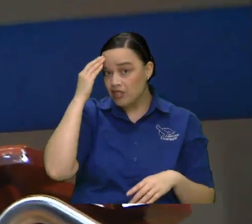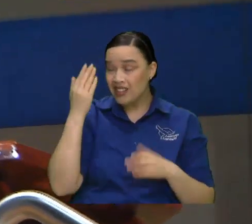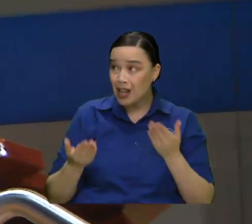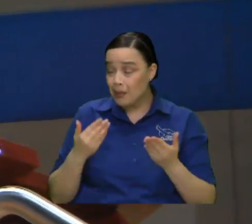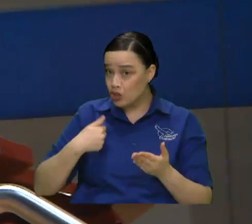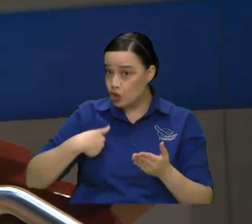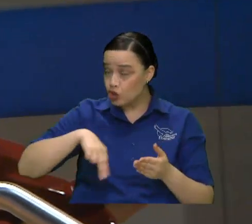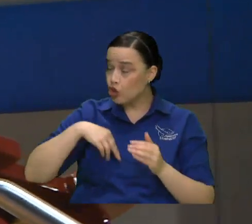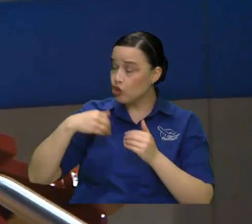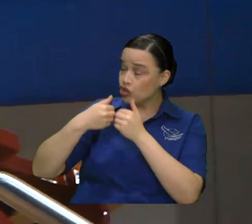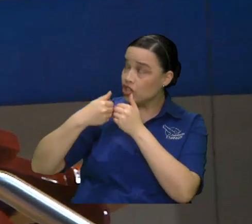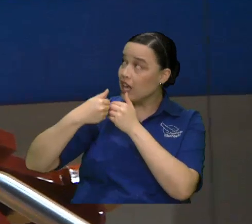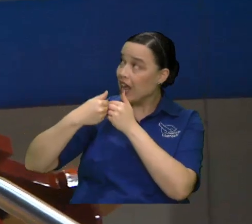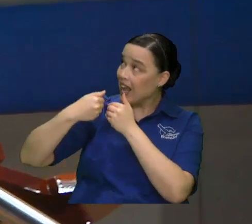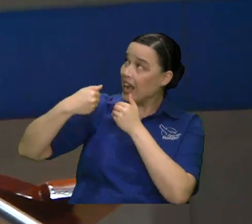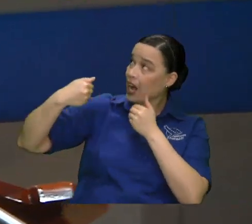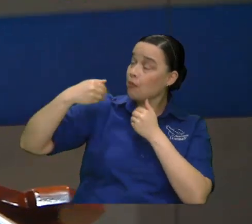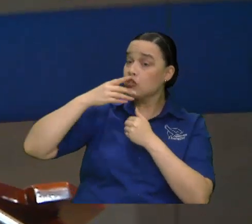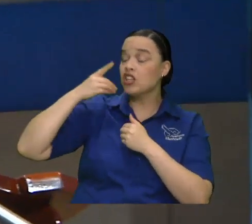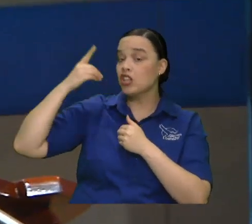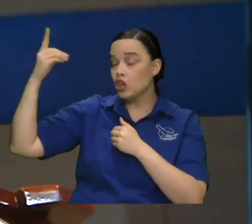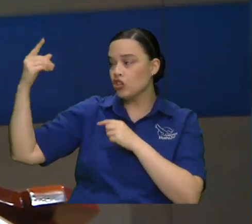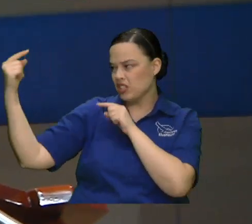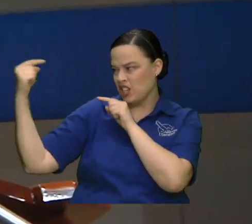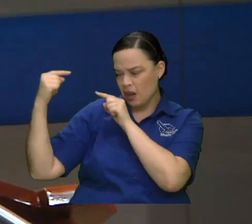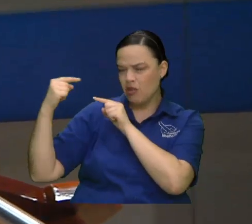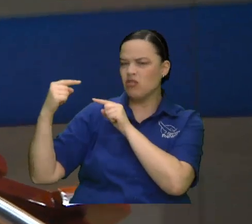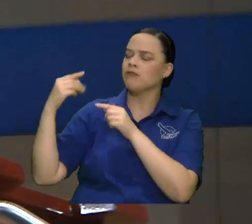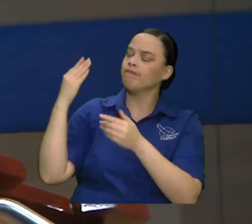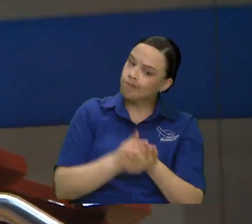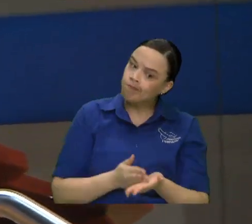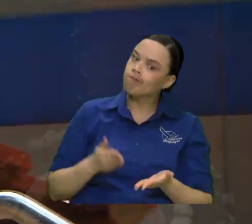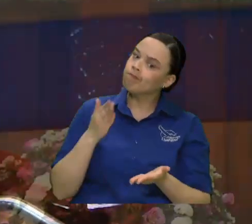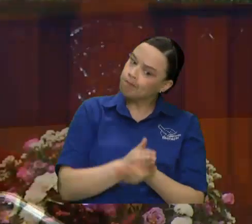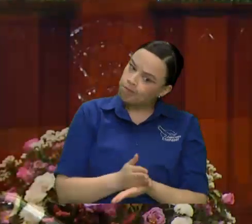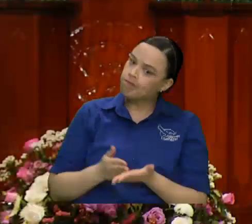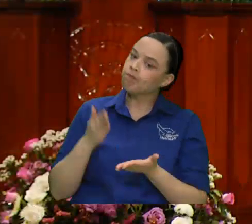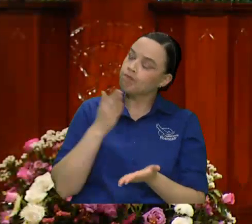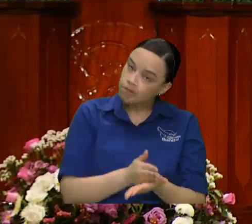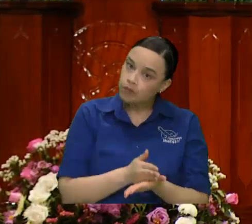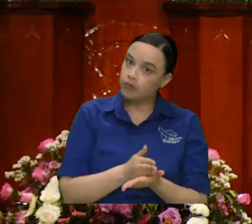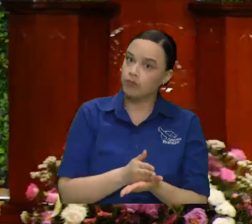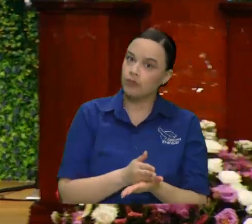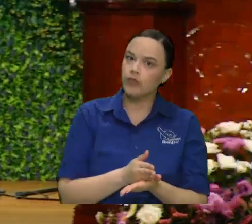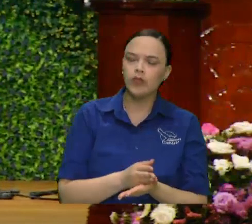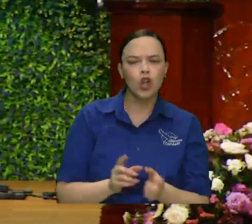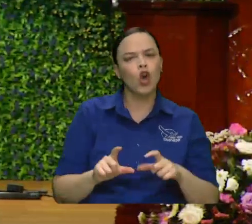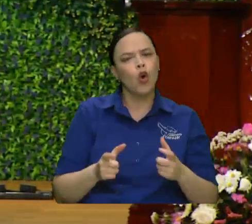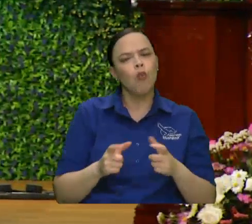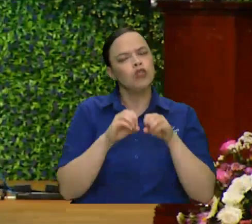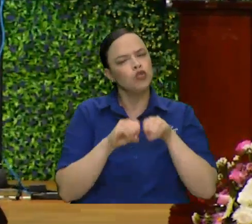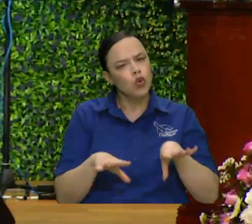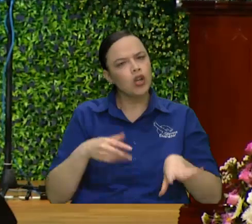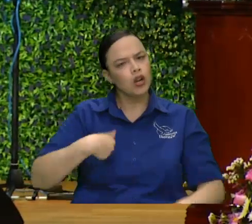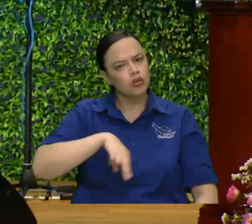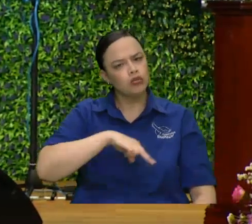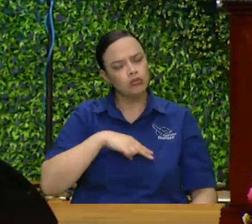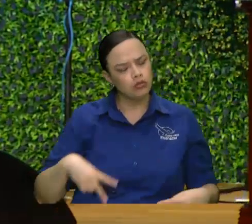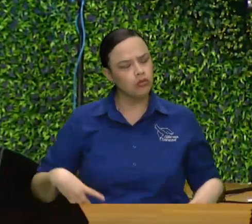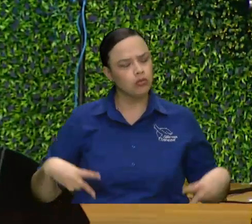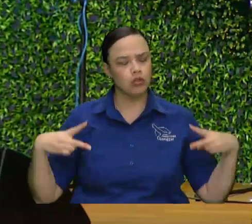hermanos no perdonan los enemigos están constantemente viendo cómo se deshacen de nosotros y en